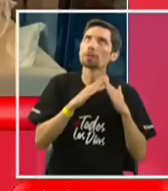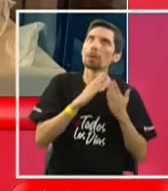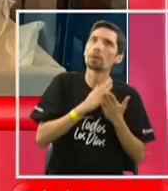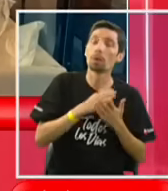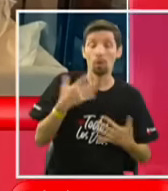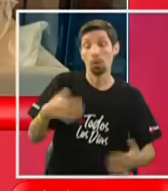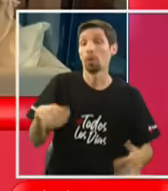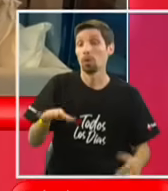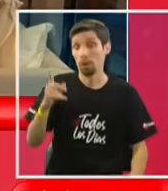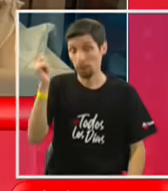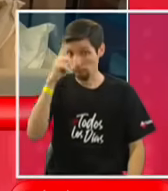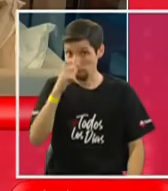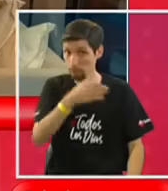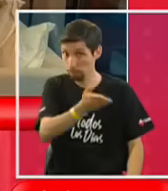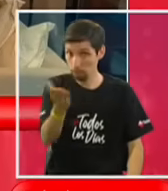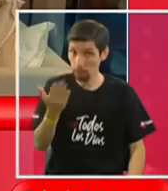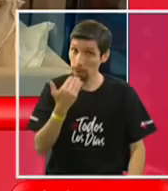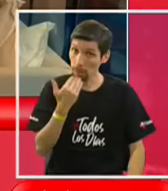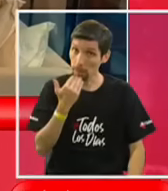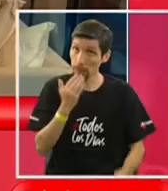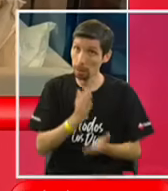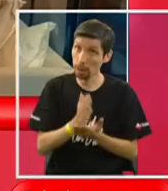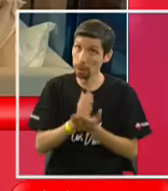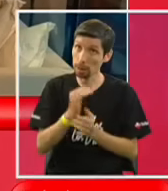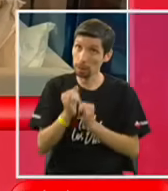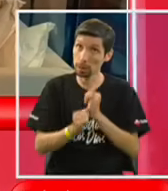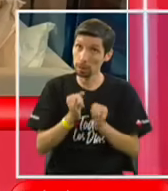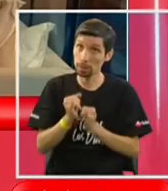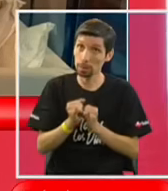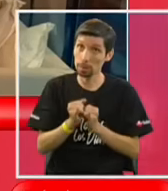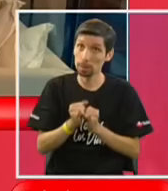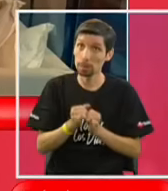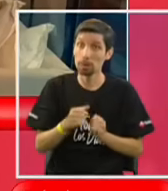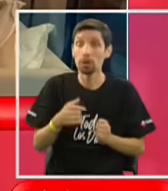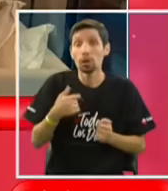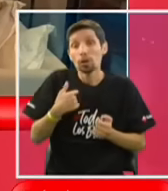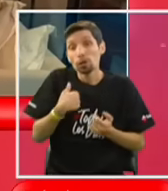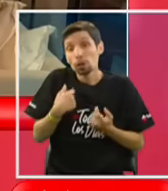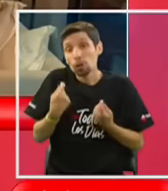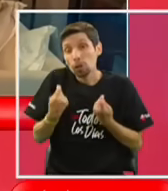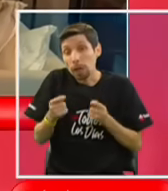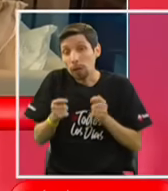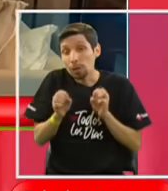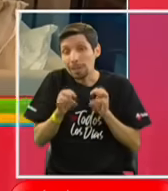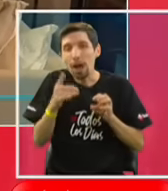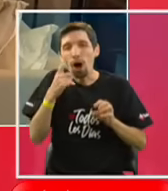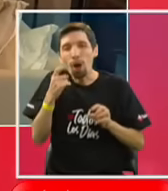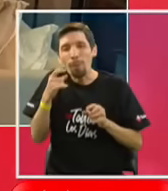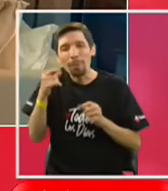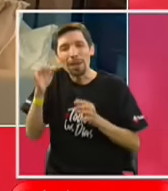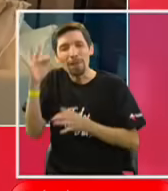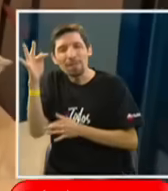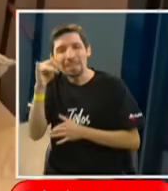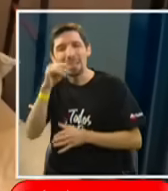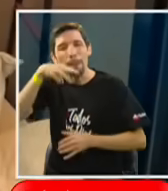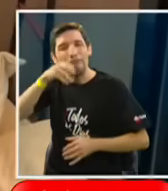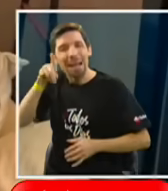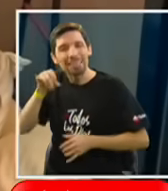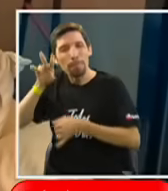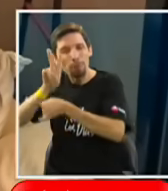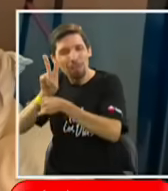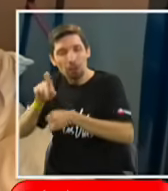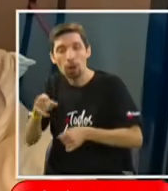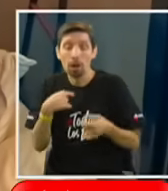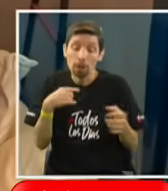bueno, difícil, me imagino que para ustedes también, las clases online. Padre. Yo trato de hacerle clase de astronomía con el profe Massa, le explico